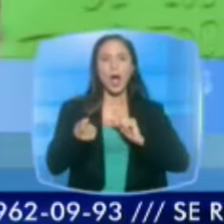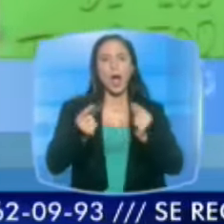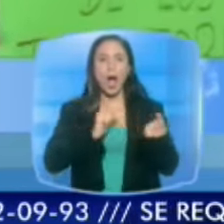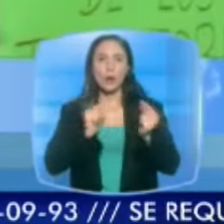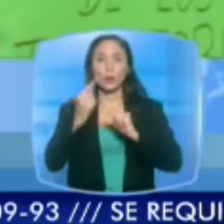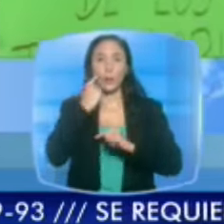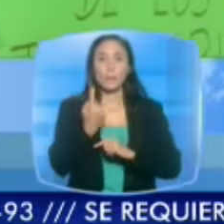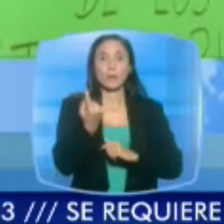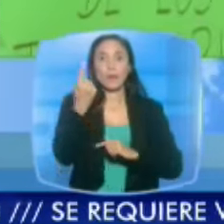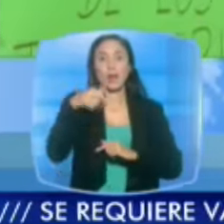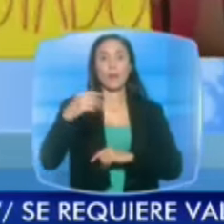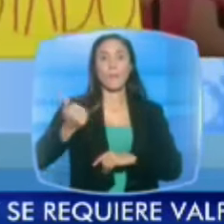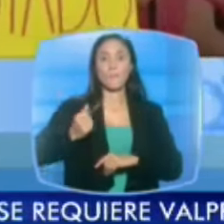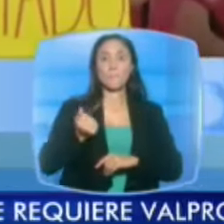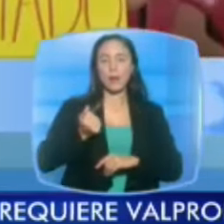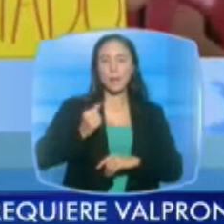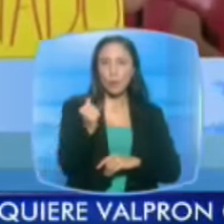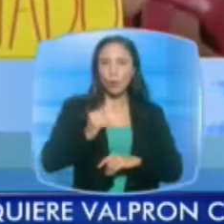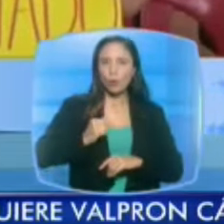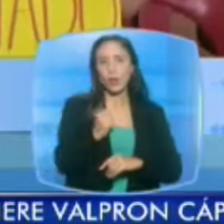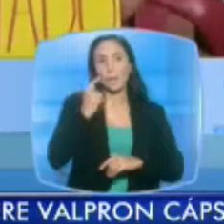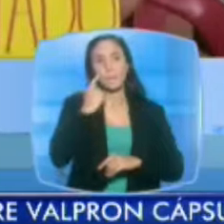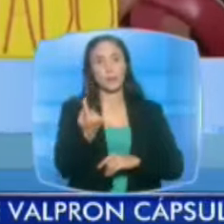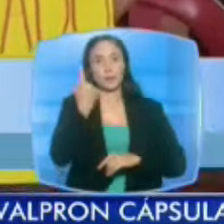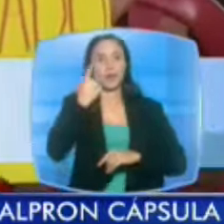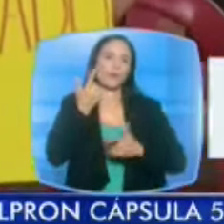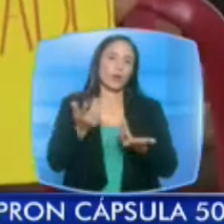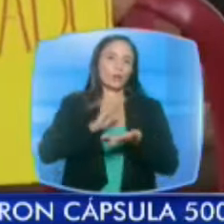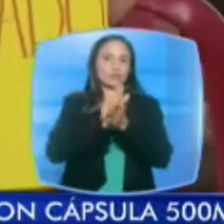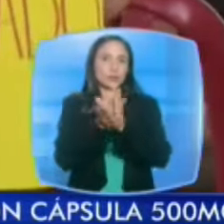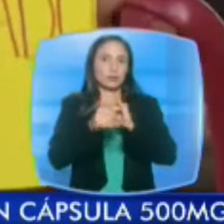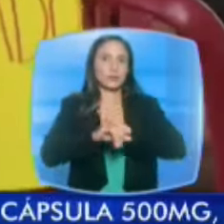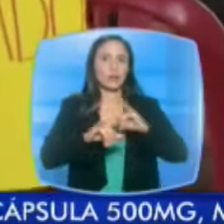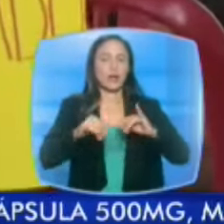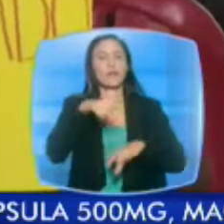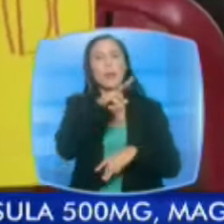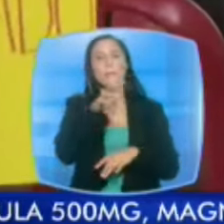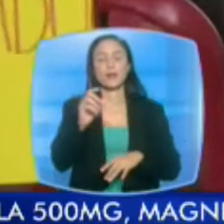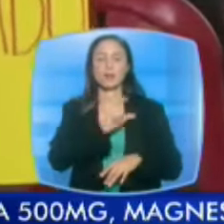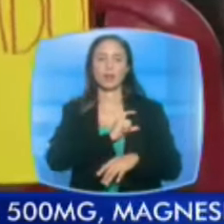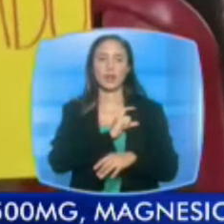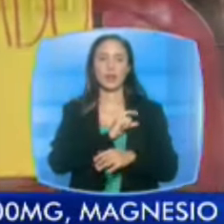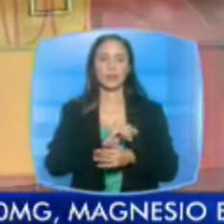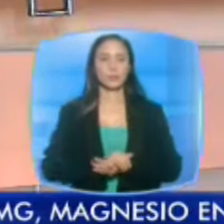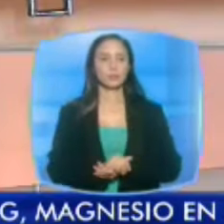realizan por primera vez en Bogotá, tienen previsto que finalicen el 20 de este mes.